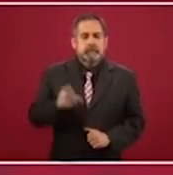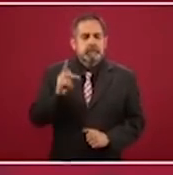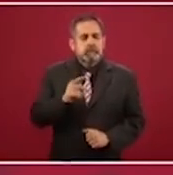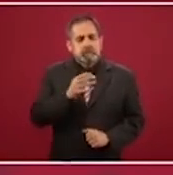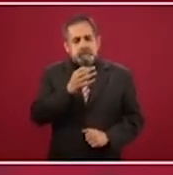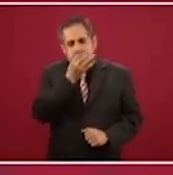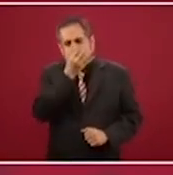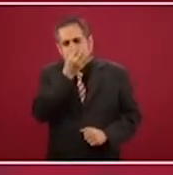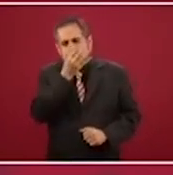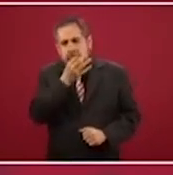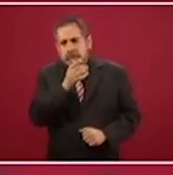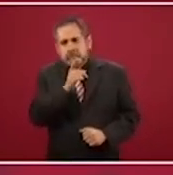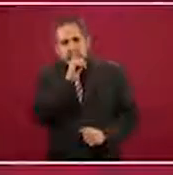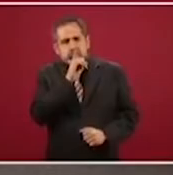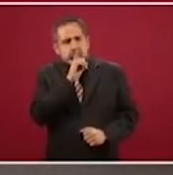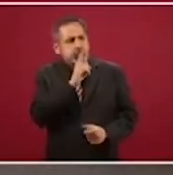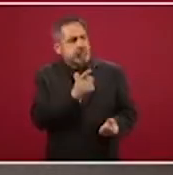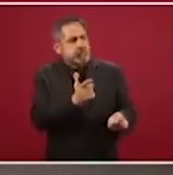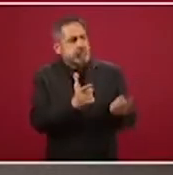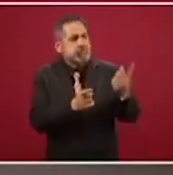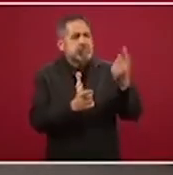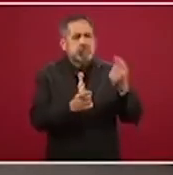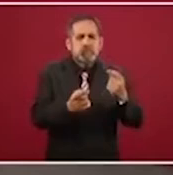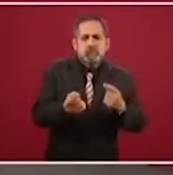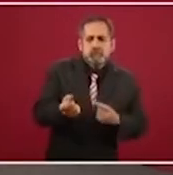aislados y no